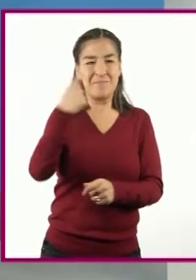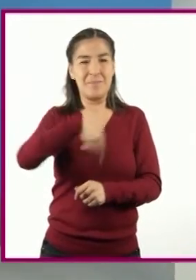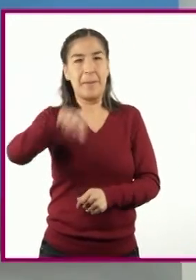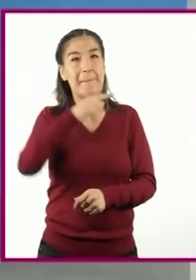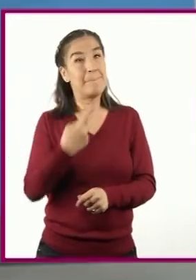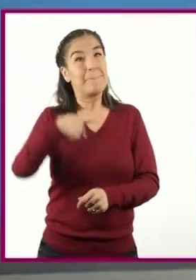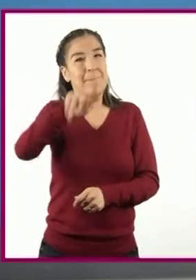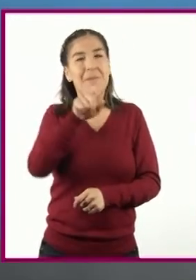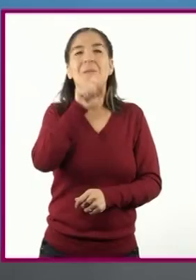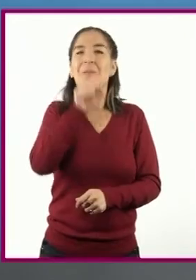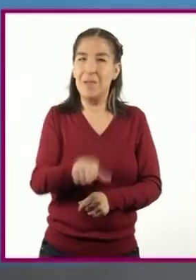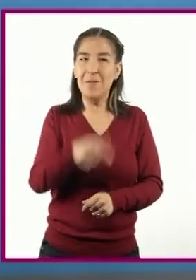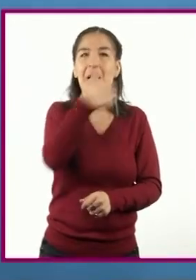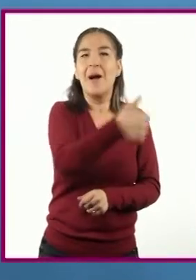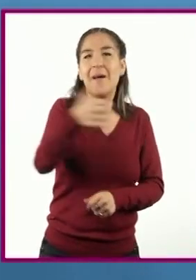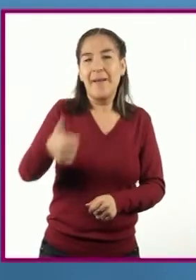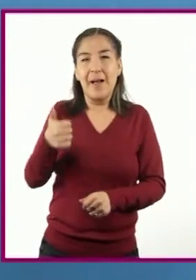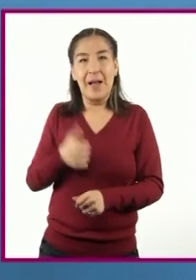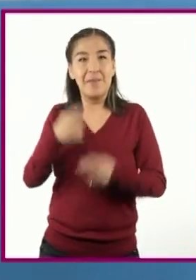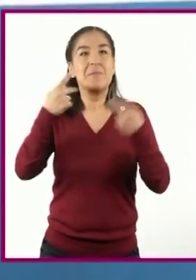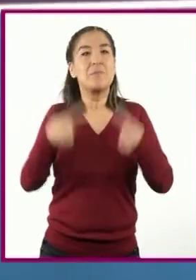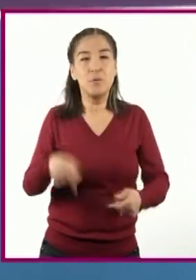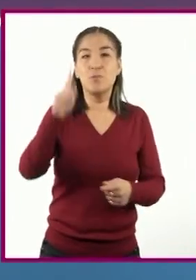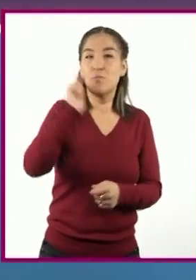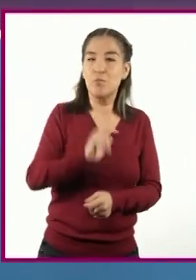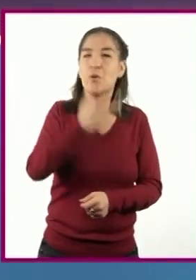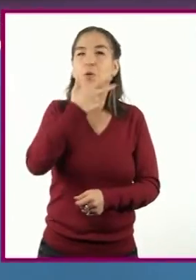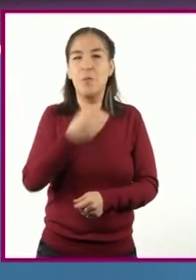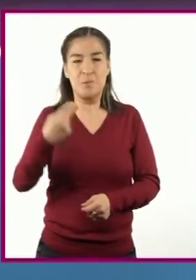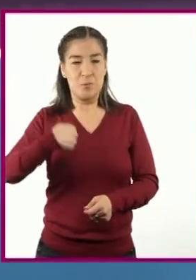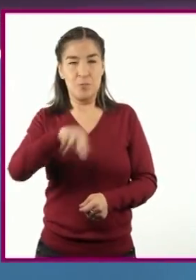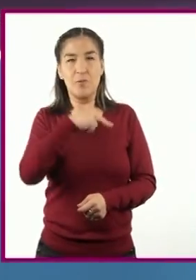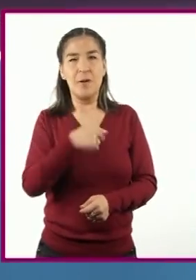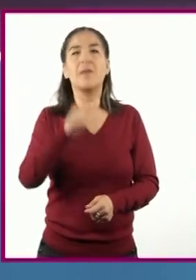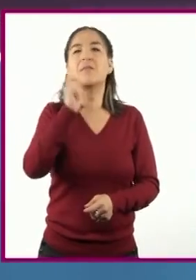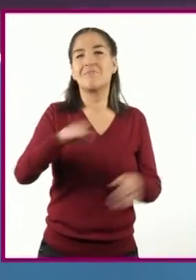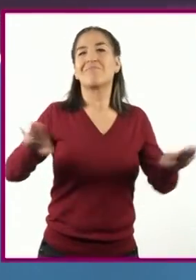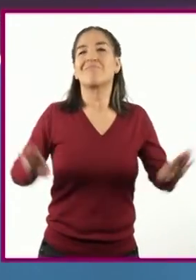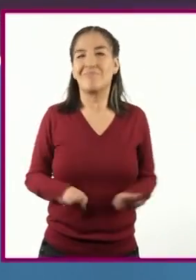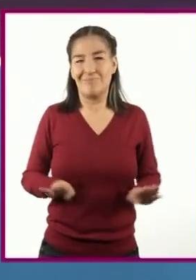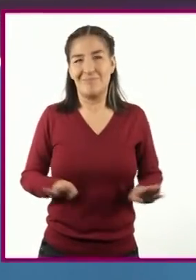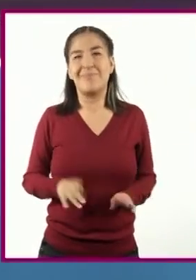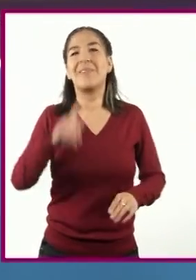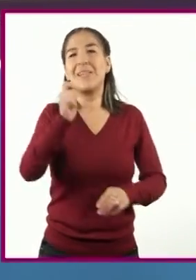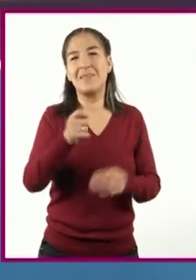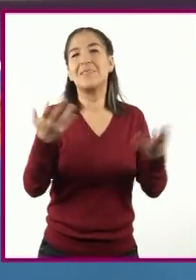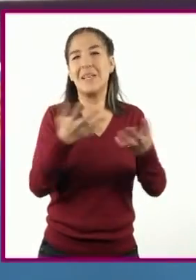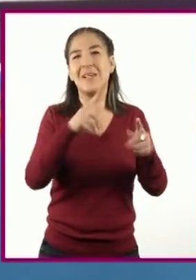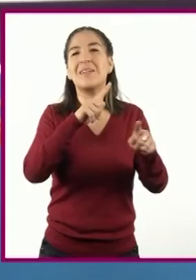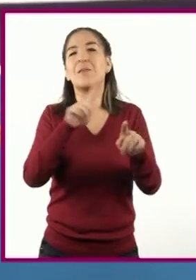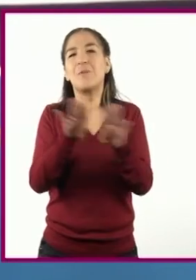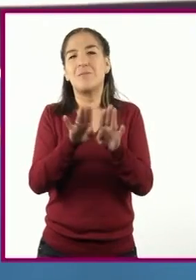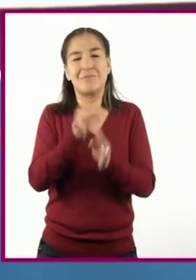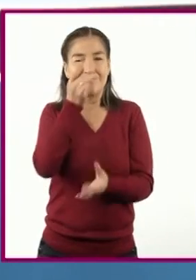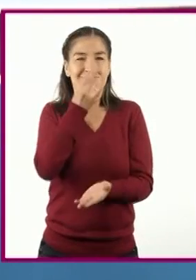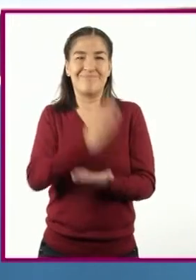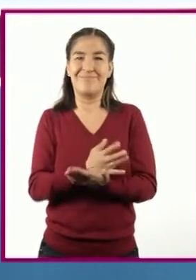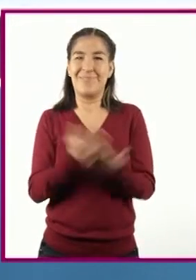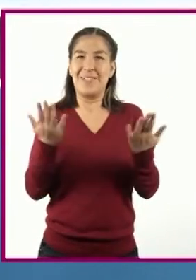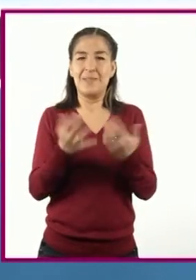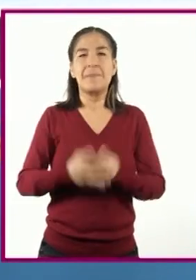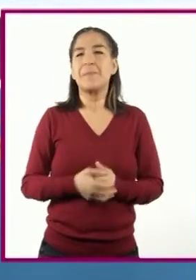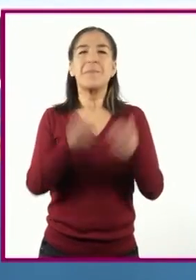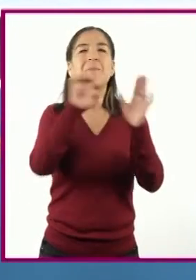pero a la vez cada una y cada uno de nosotros tiene características que nos hacen ser únicos.